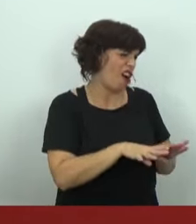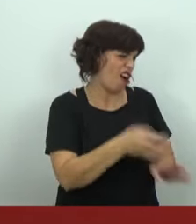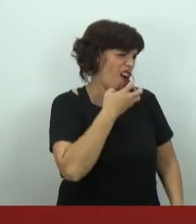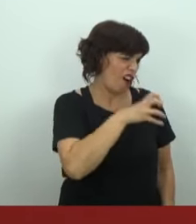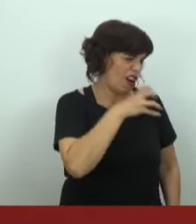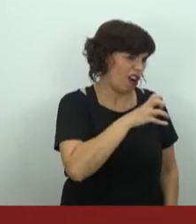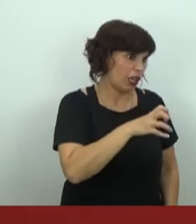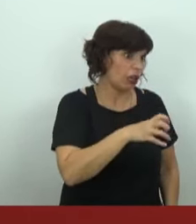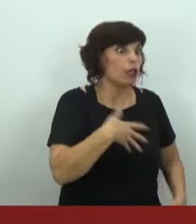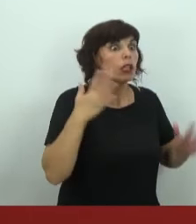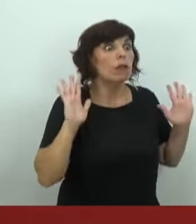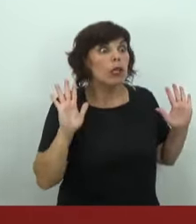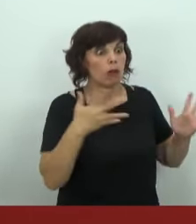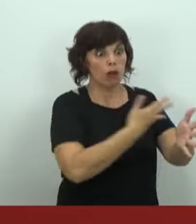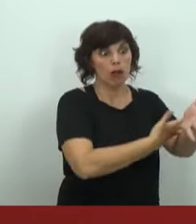animal inocente